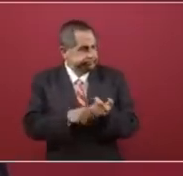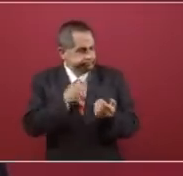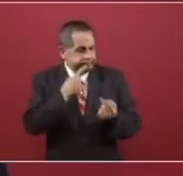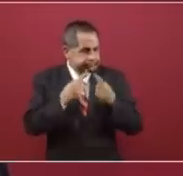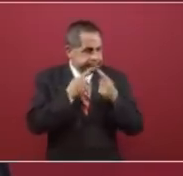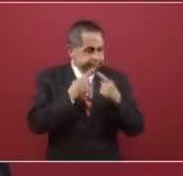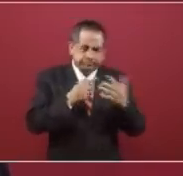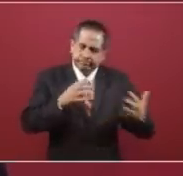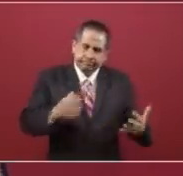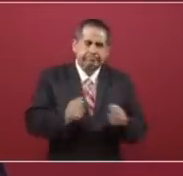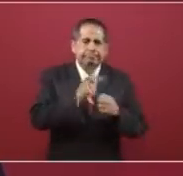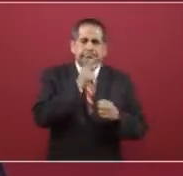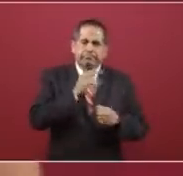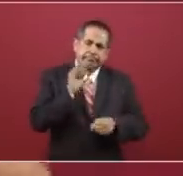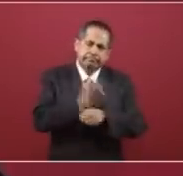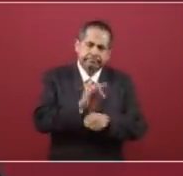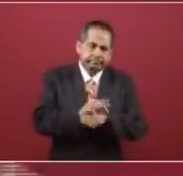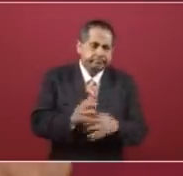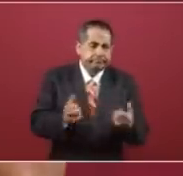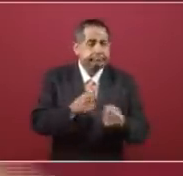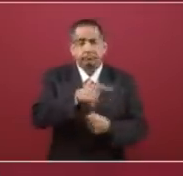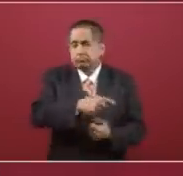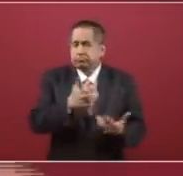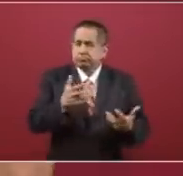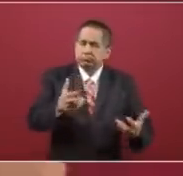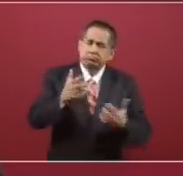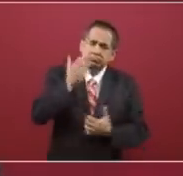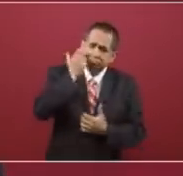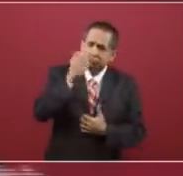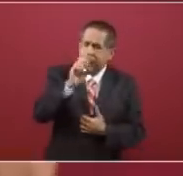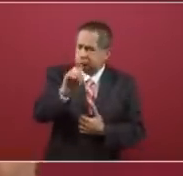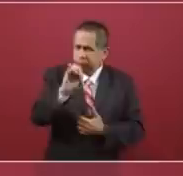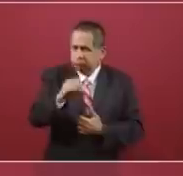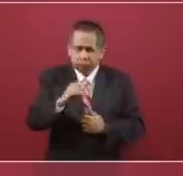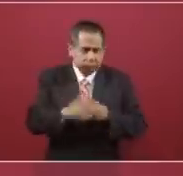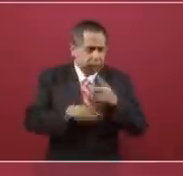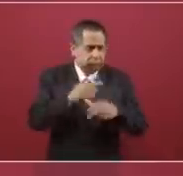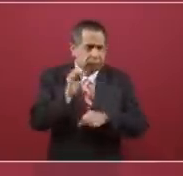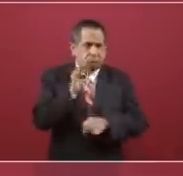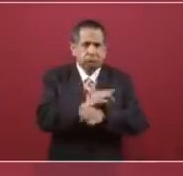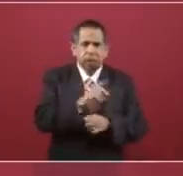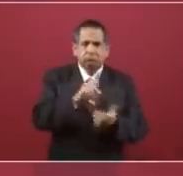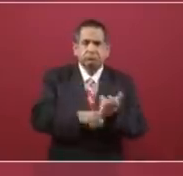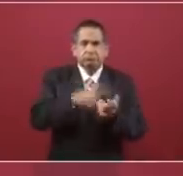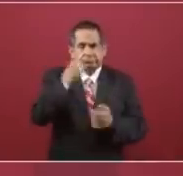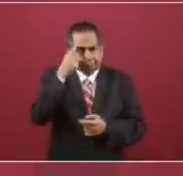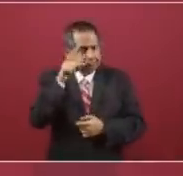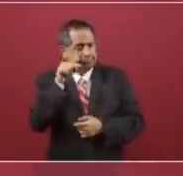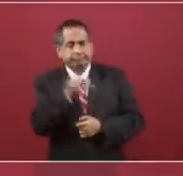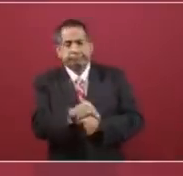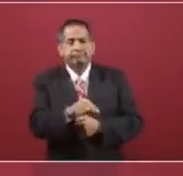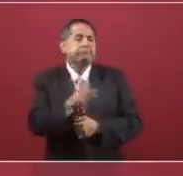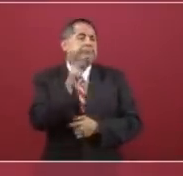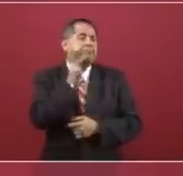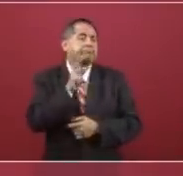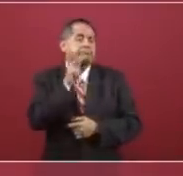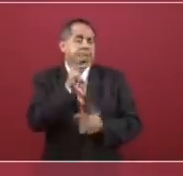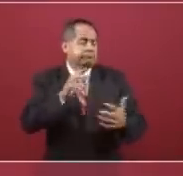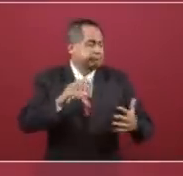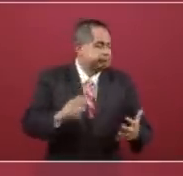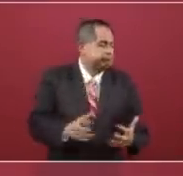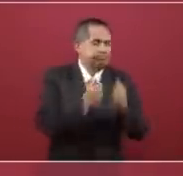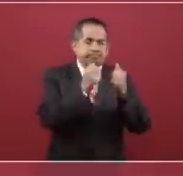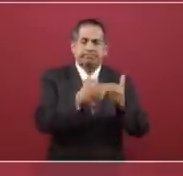Pemex. Están deseosos de que se les tome en cuenta para sacar